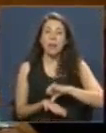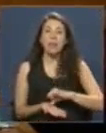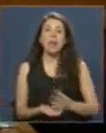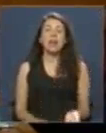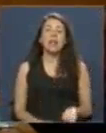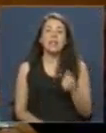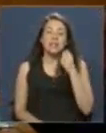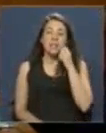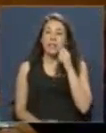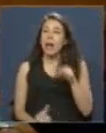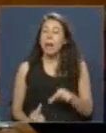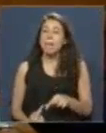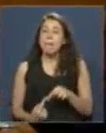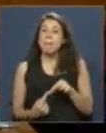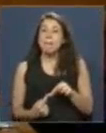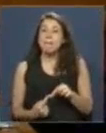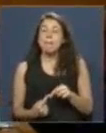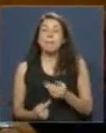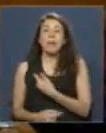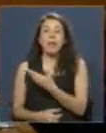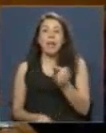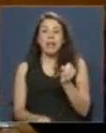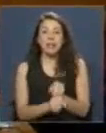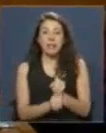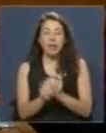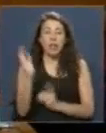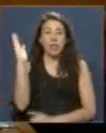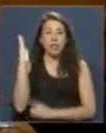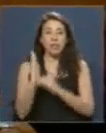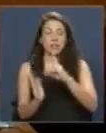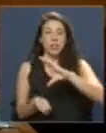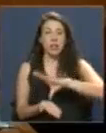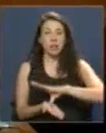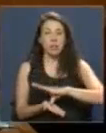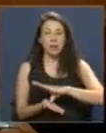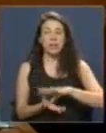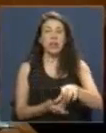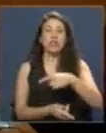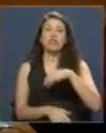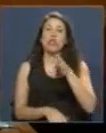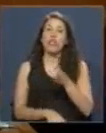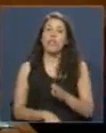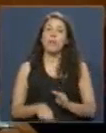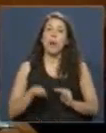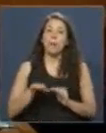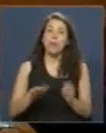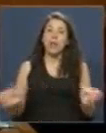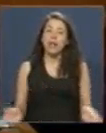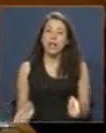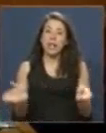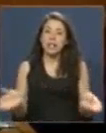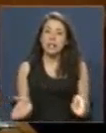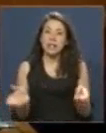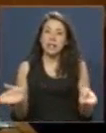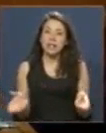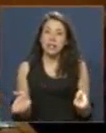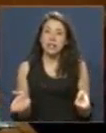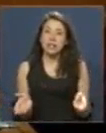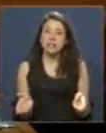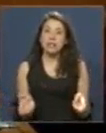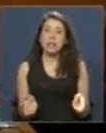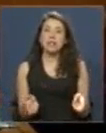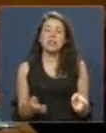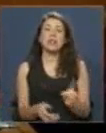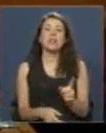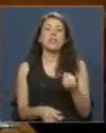representan la principal fuente de empleo y desarrollo del país y a quienes debemos apoyar e incentivar en lugar de que